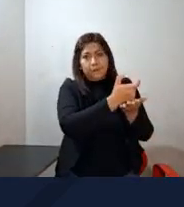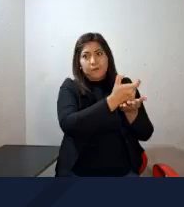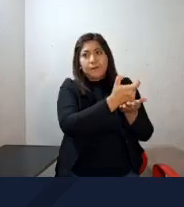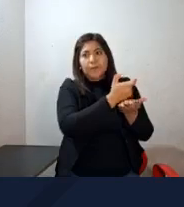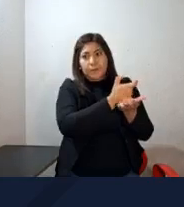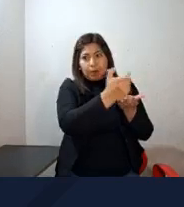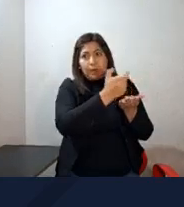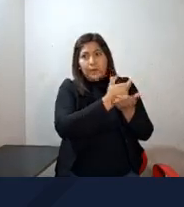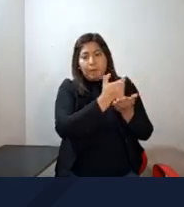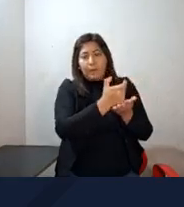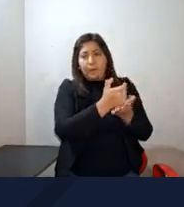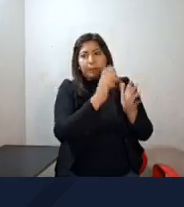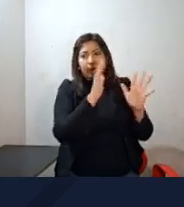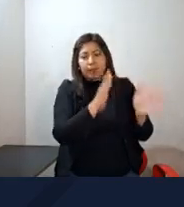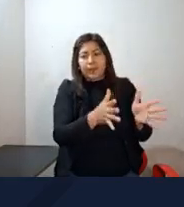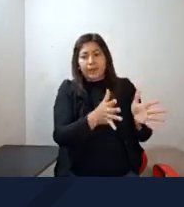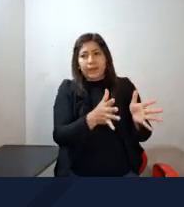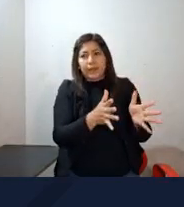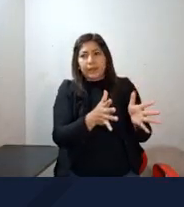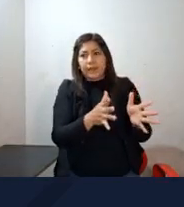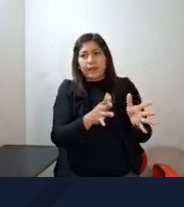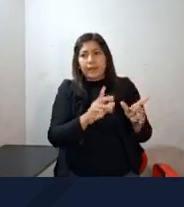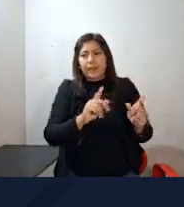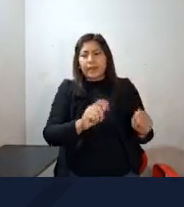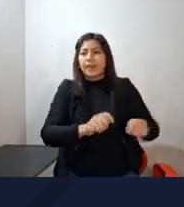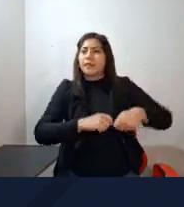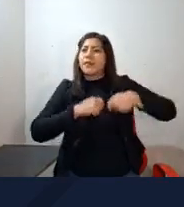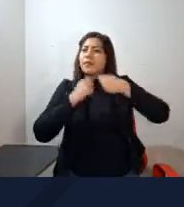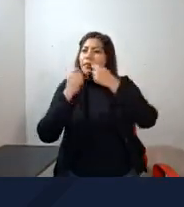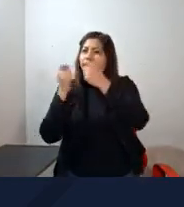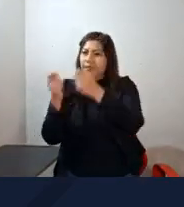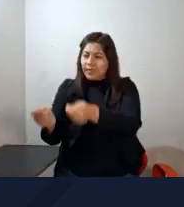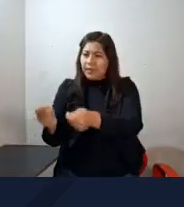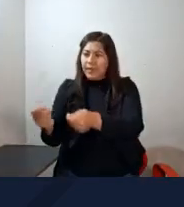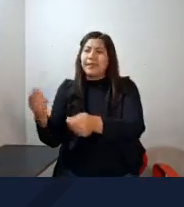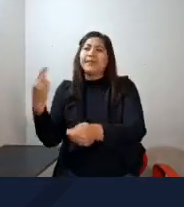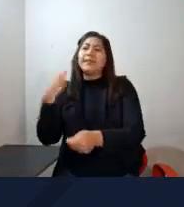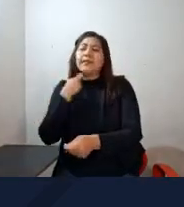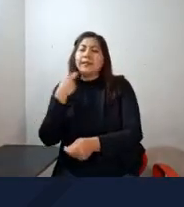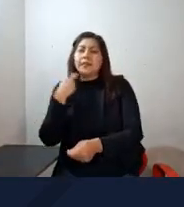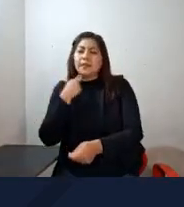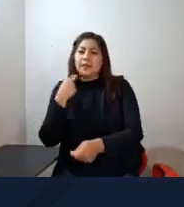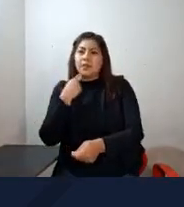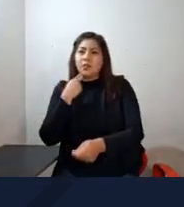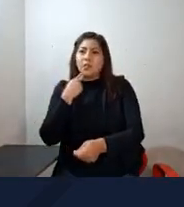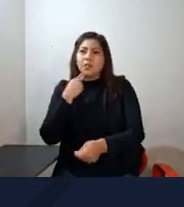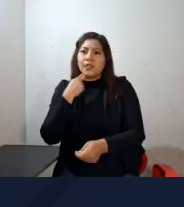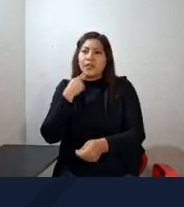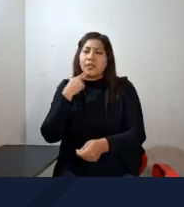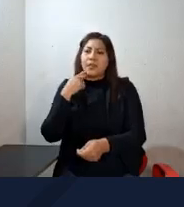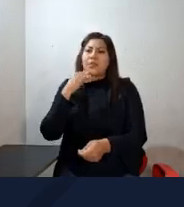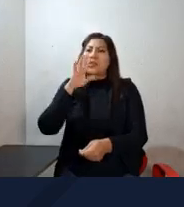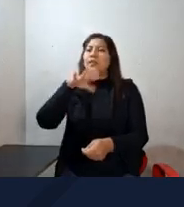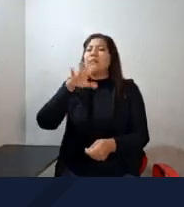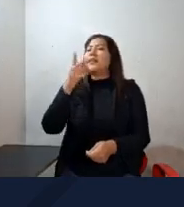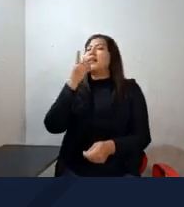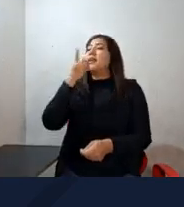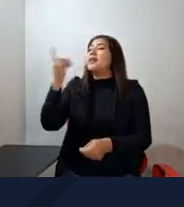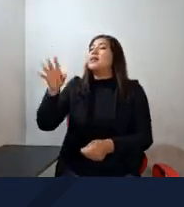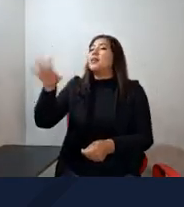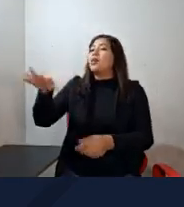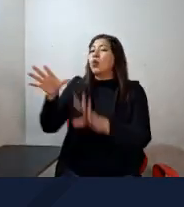se hace la asignación del notario y se le indica al ciudadano a qué notaría tiene que